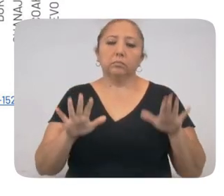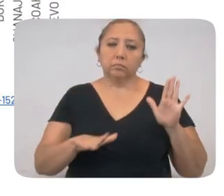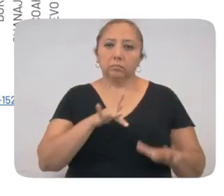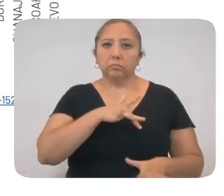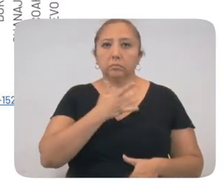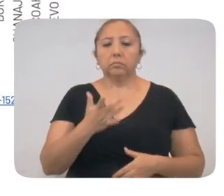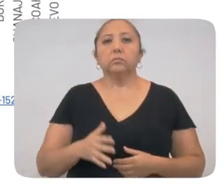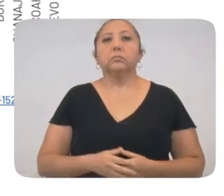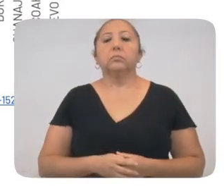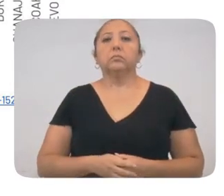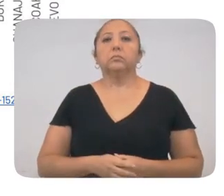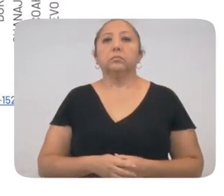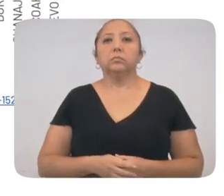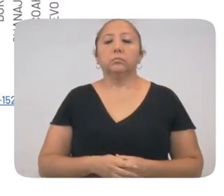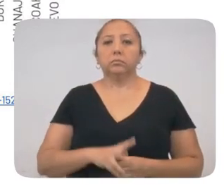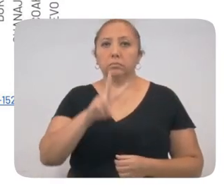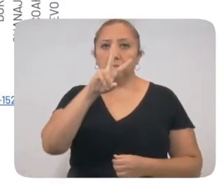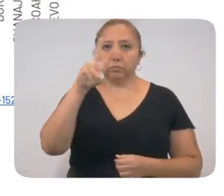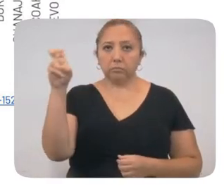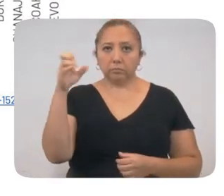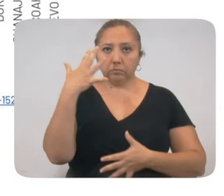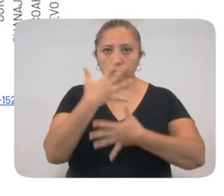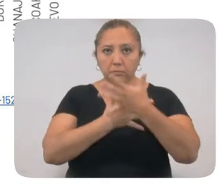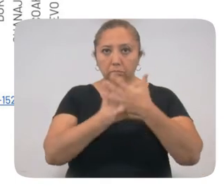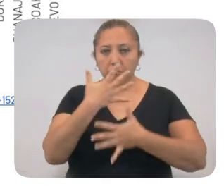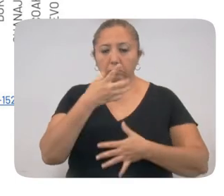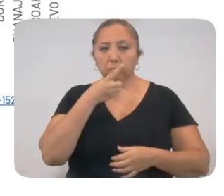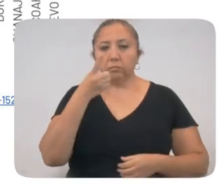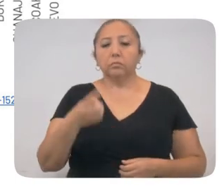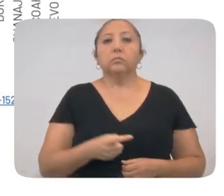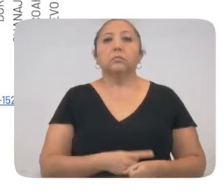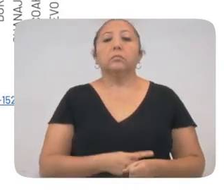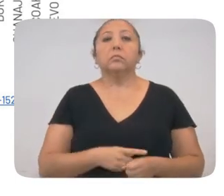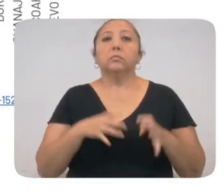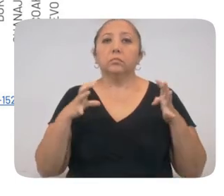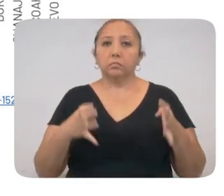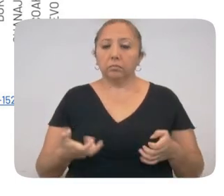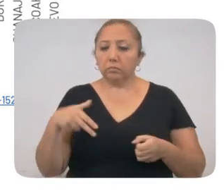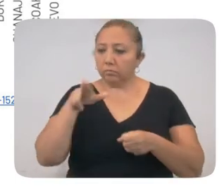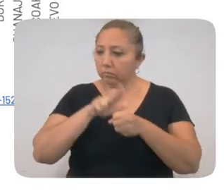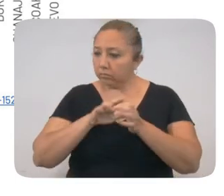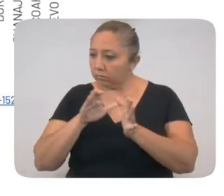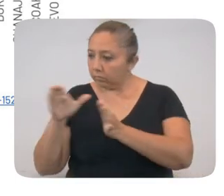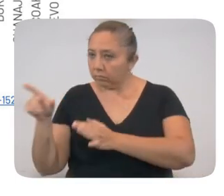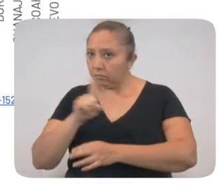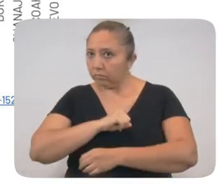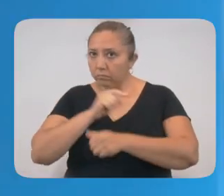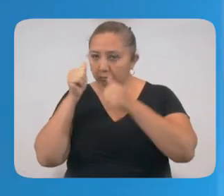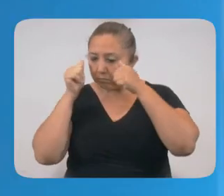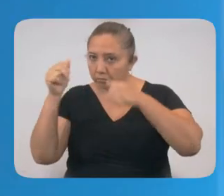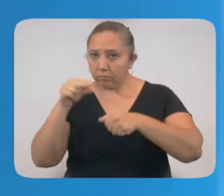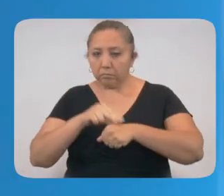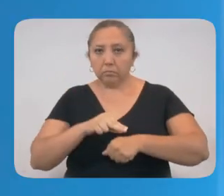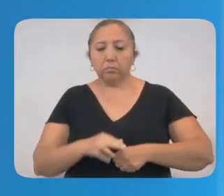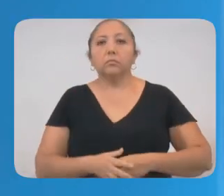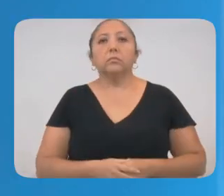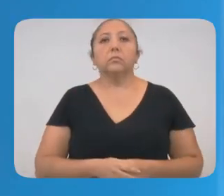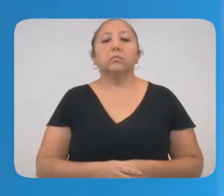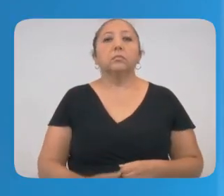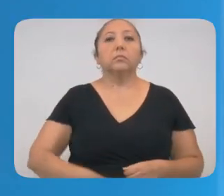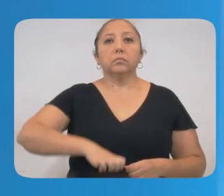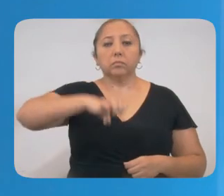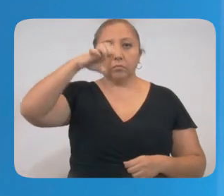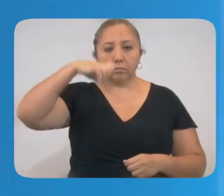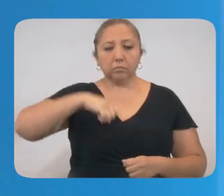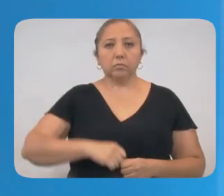leves. 215 de los casos confirmados están hospitalizados y en aislamiento total. El rango de edad de los